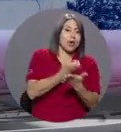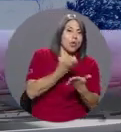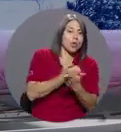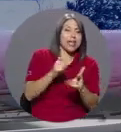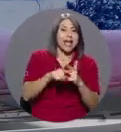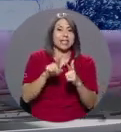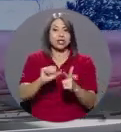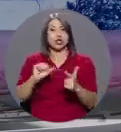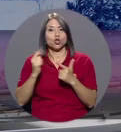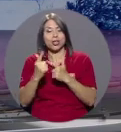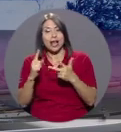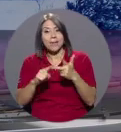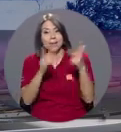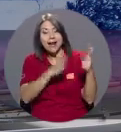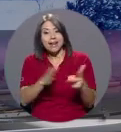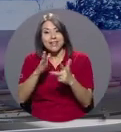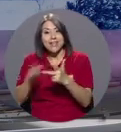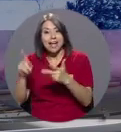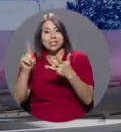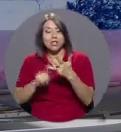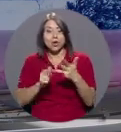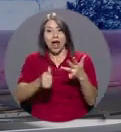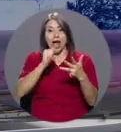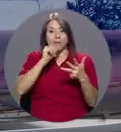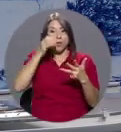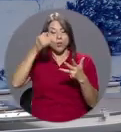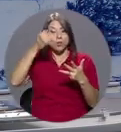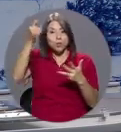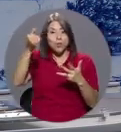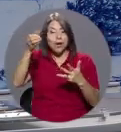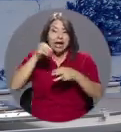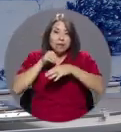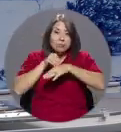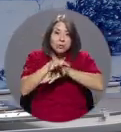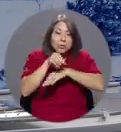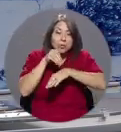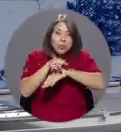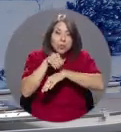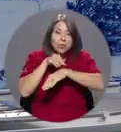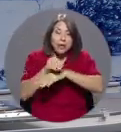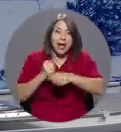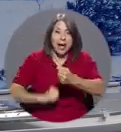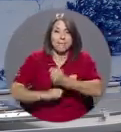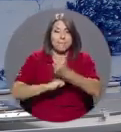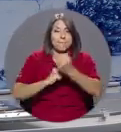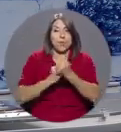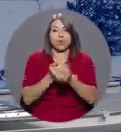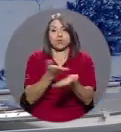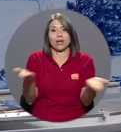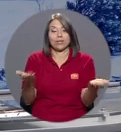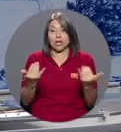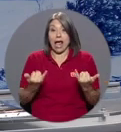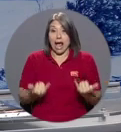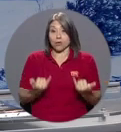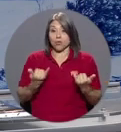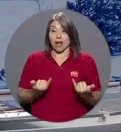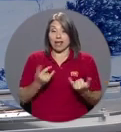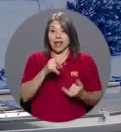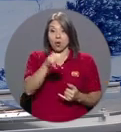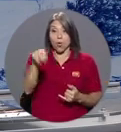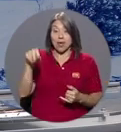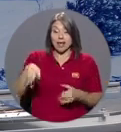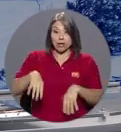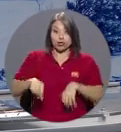en el área social, en el área de planificación, en el área de acuicultura, dándoles todo el apoyo desde el inicio, y en la actualidad